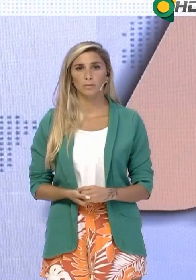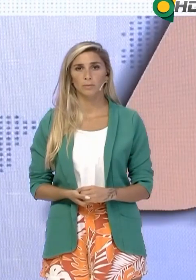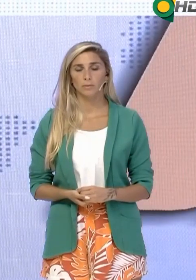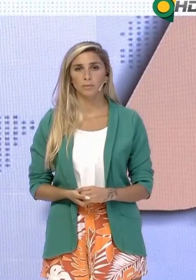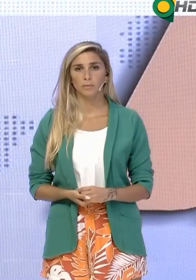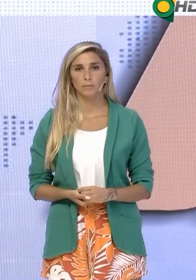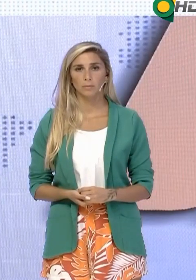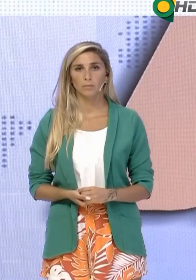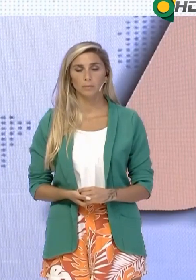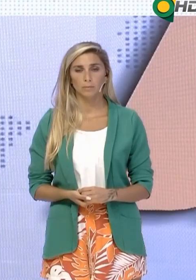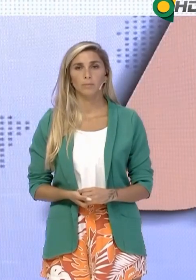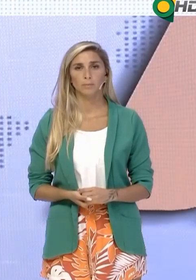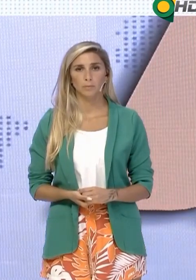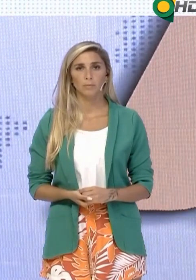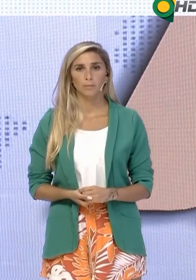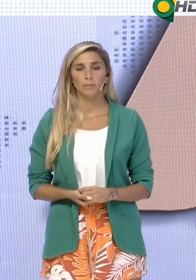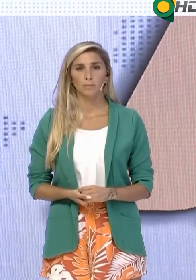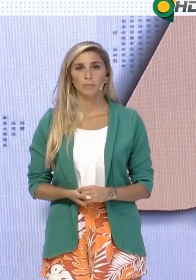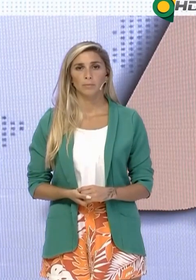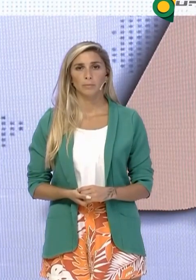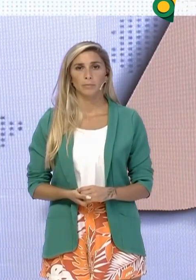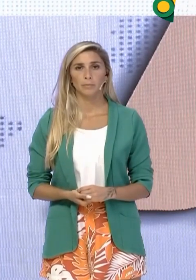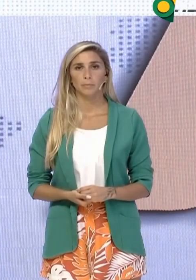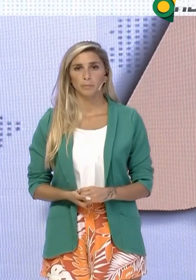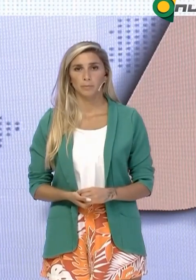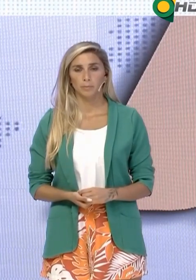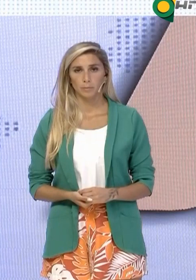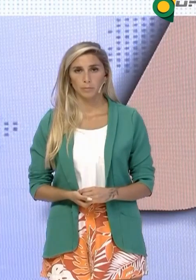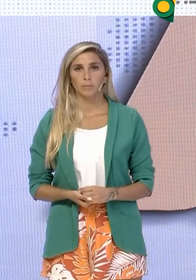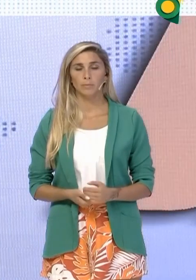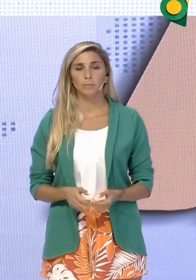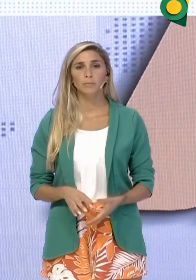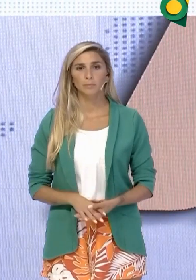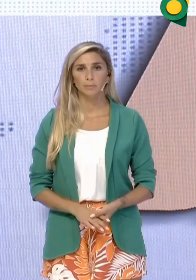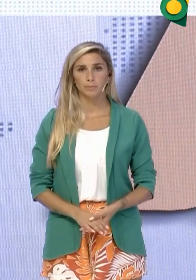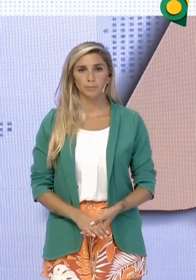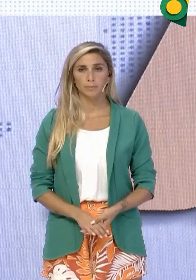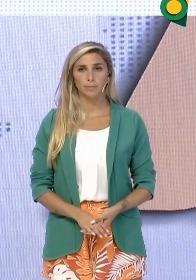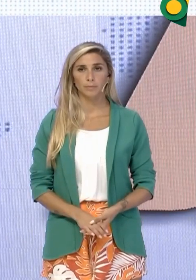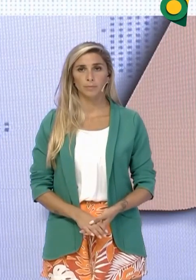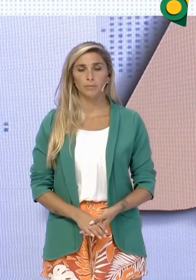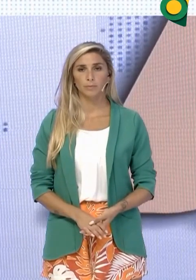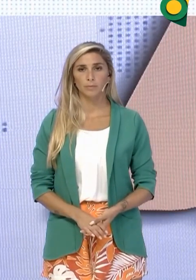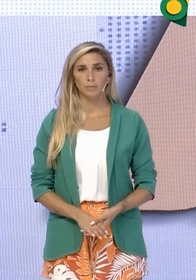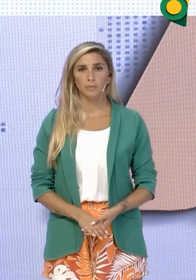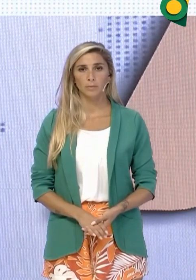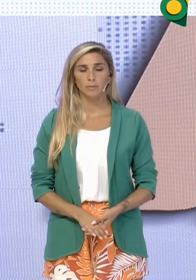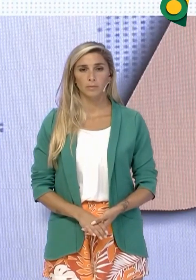pude operar más, se me bloqueó. Sí, se bloqueó porque el otro dio una alta nueva. Uh-huh. Y una vez que ingresó a tu